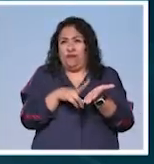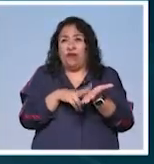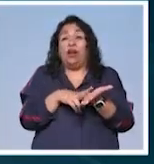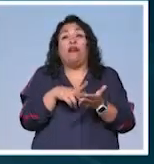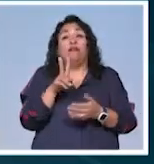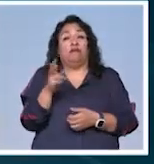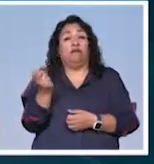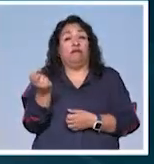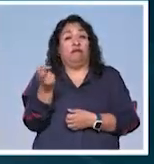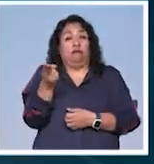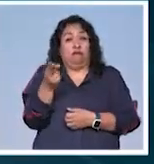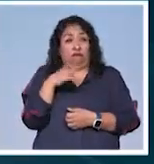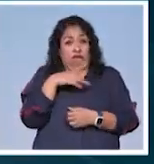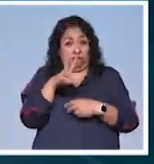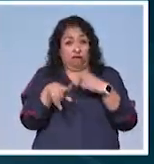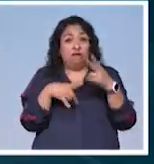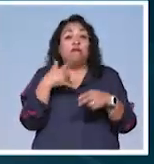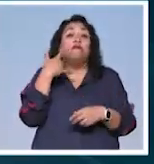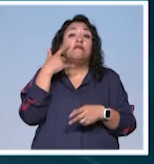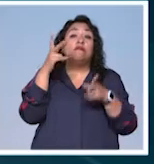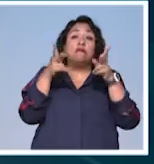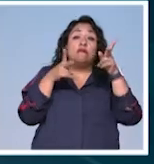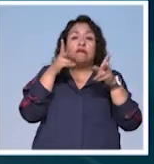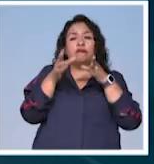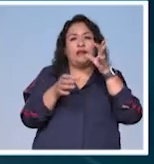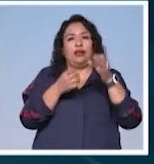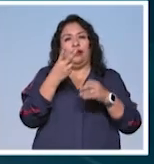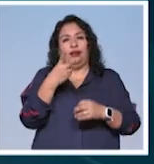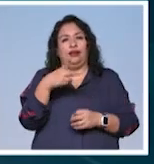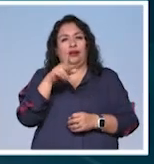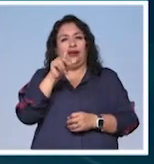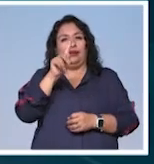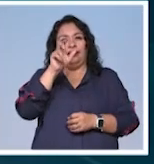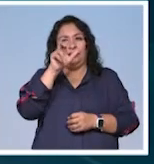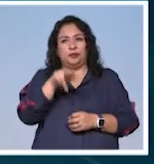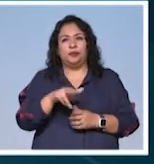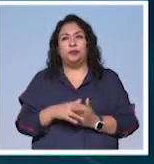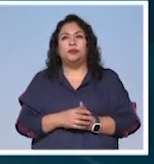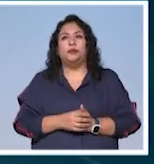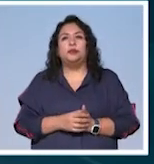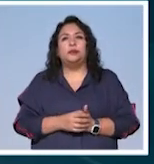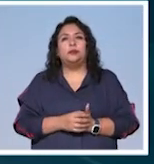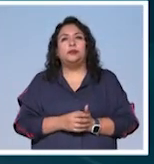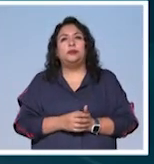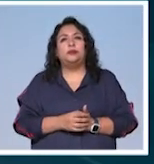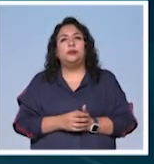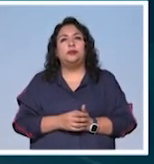suerte tendrán los que puedan ir a verlo! Para Noticias 22, Katia León Monterrubio.